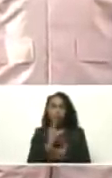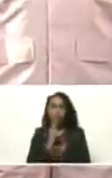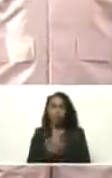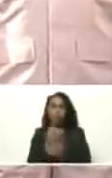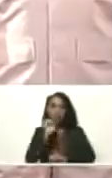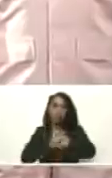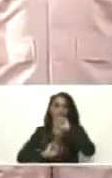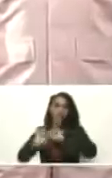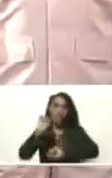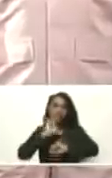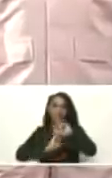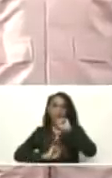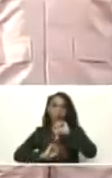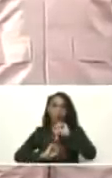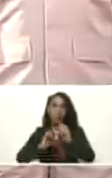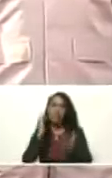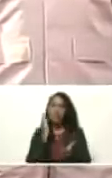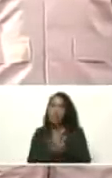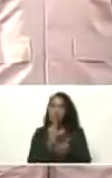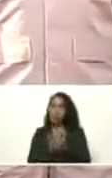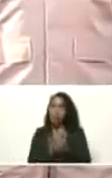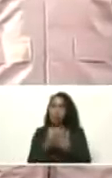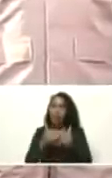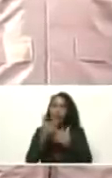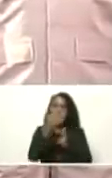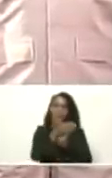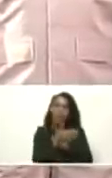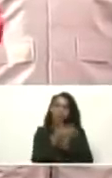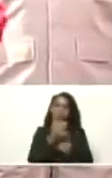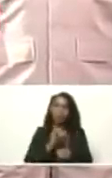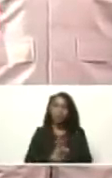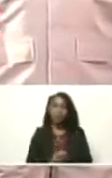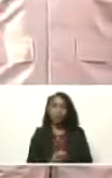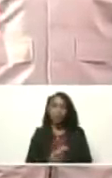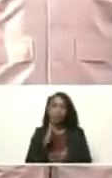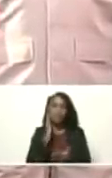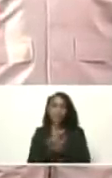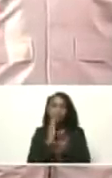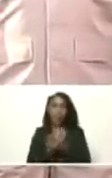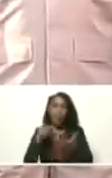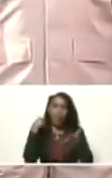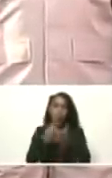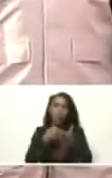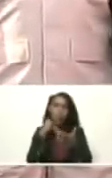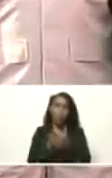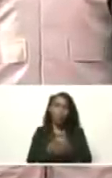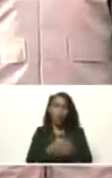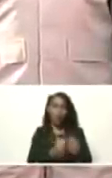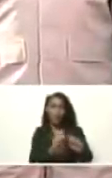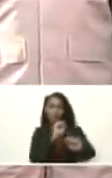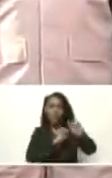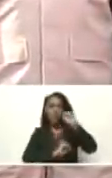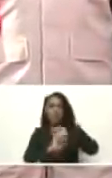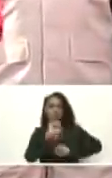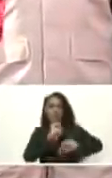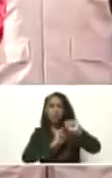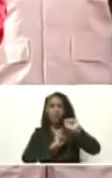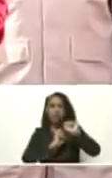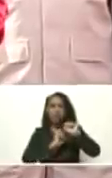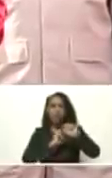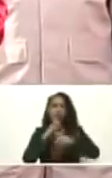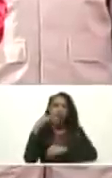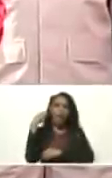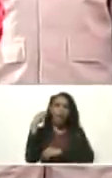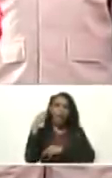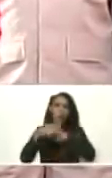vanguardia, siempre adelante, siempre luchando, siempre en batalla. Una